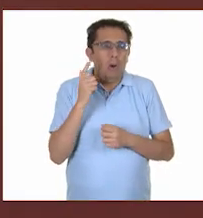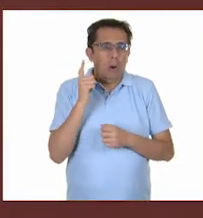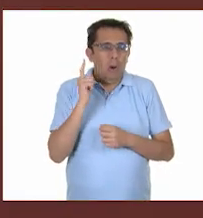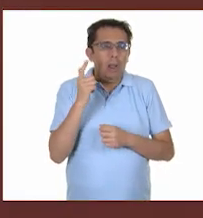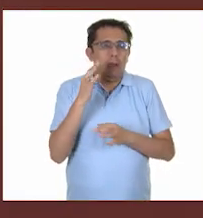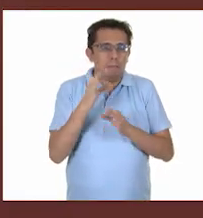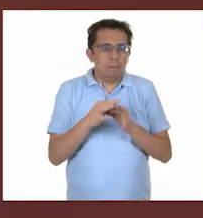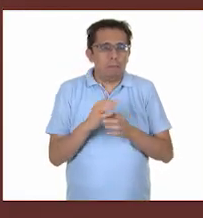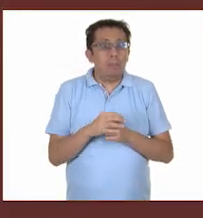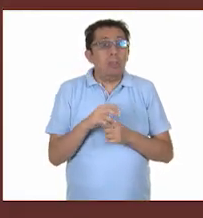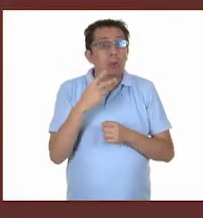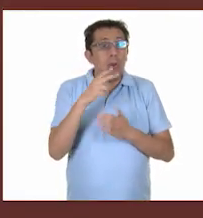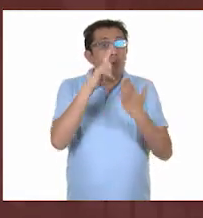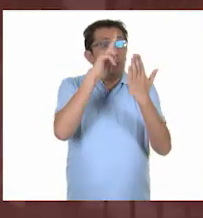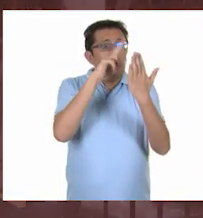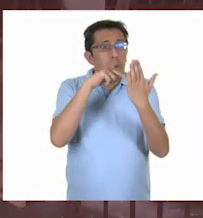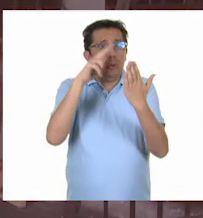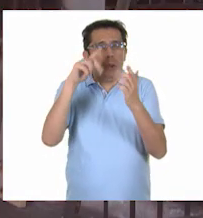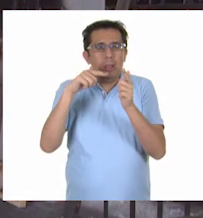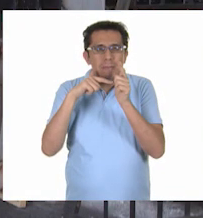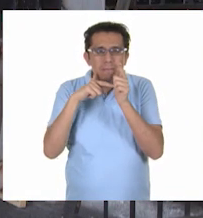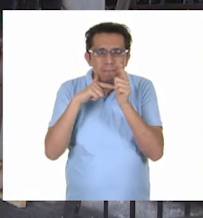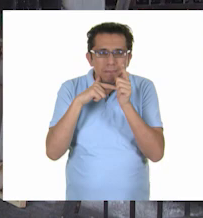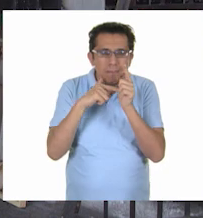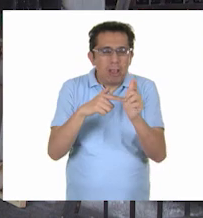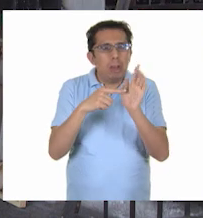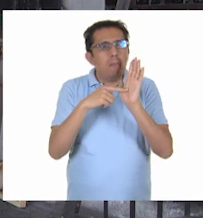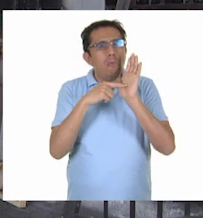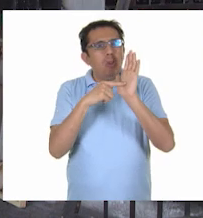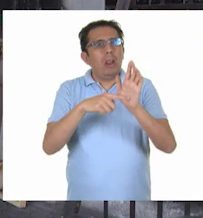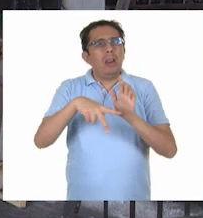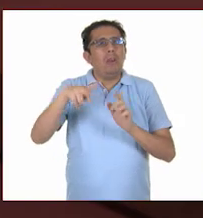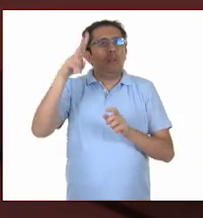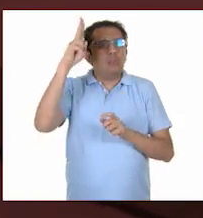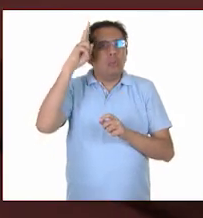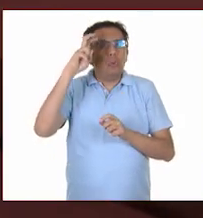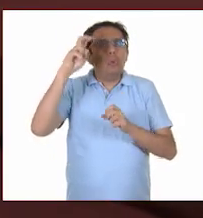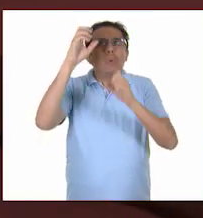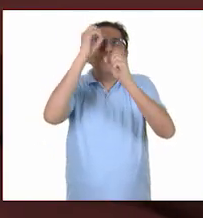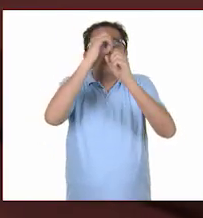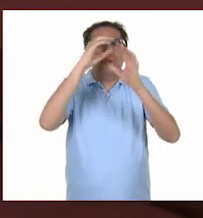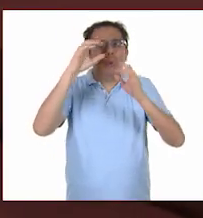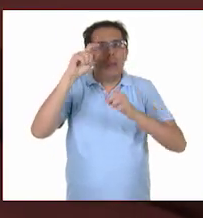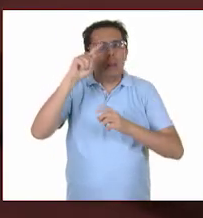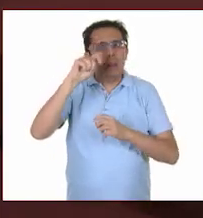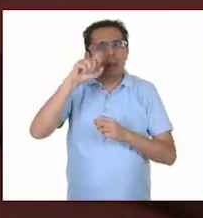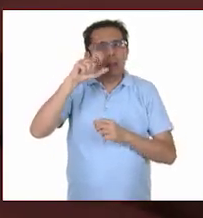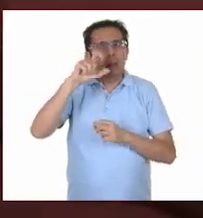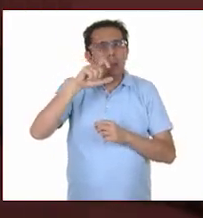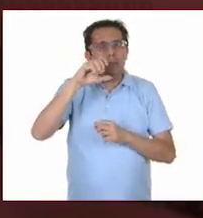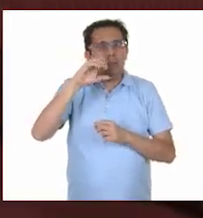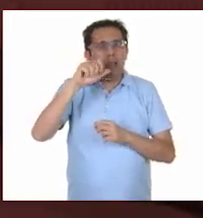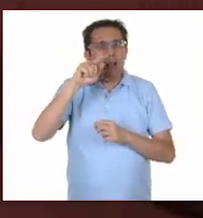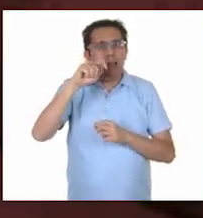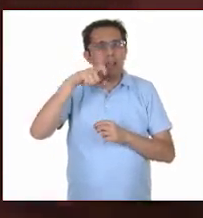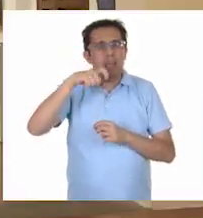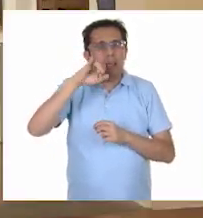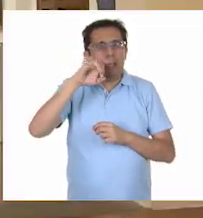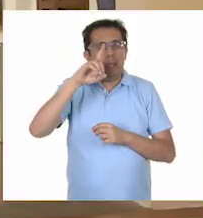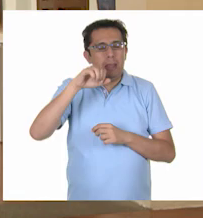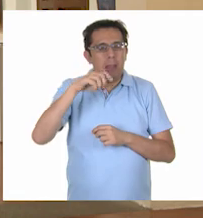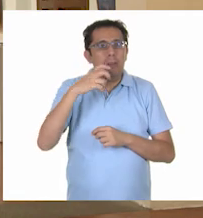Sus trazos continúan moldeando el sueño de la tlaxcaltequidad y uno de los pasajes más emotivos de la plástica